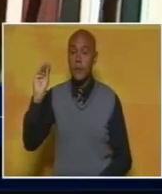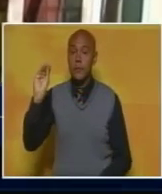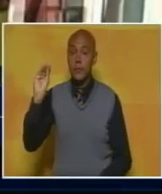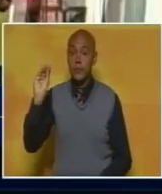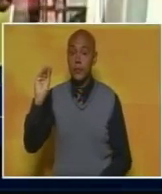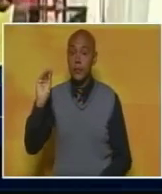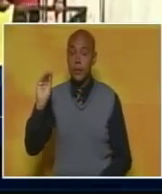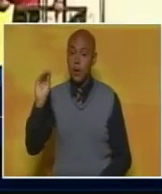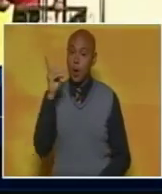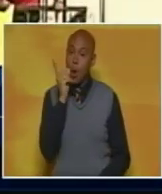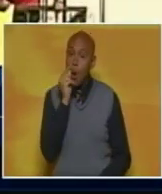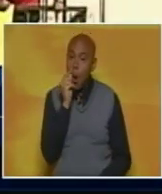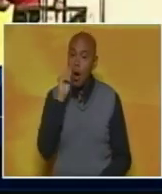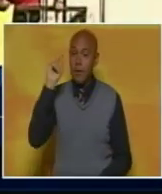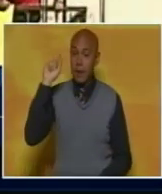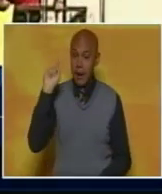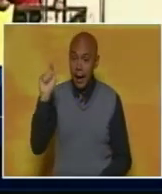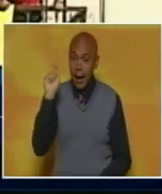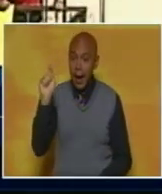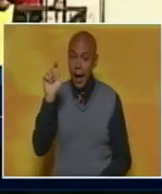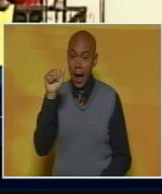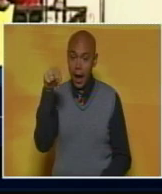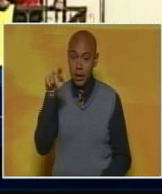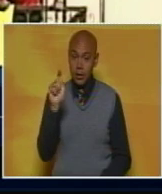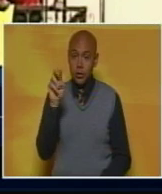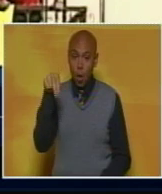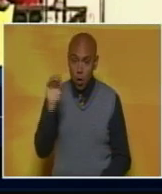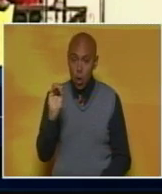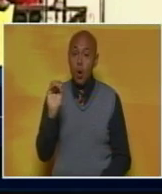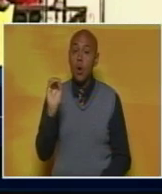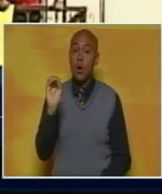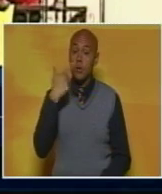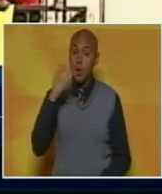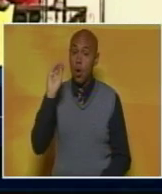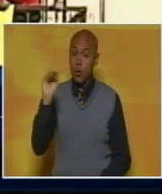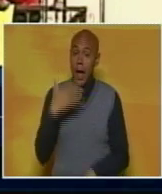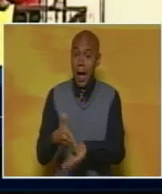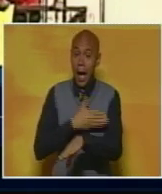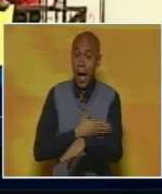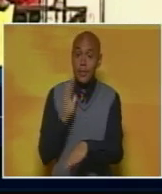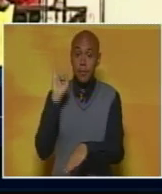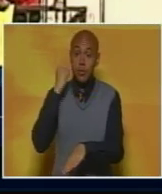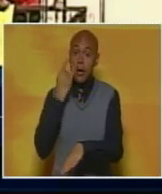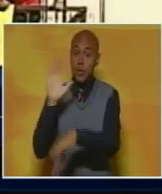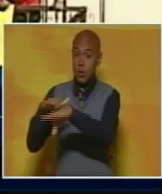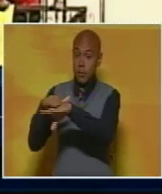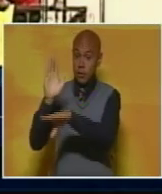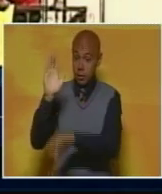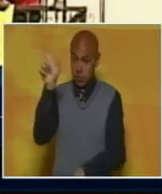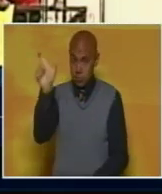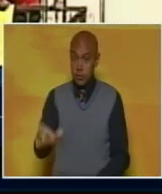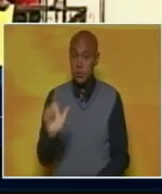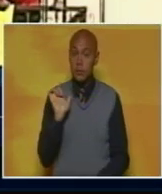mi amigo Antonio Guterres. Se lo estoy diciendo con tiempo.